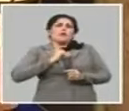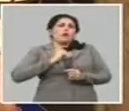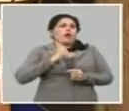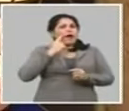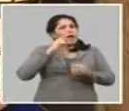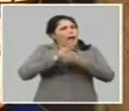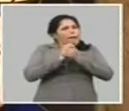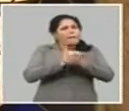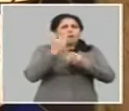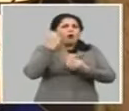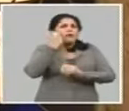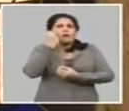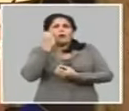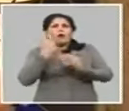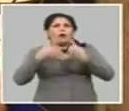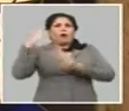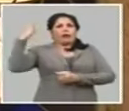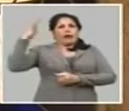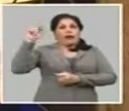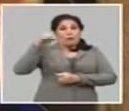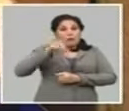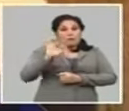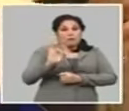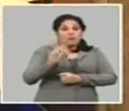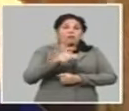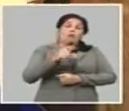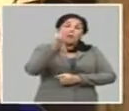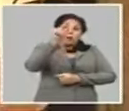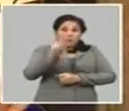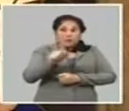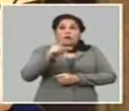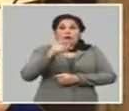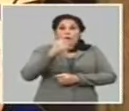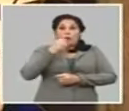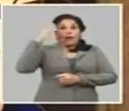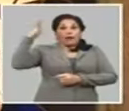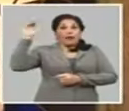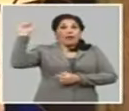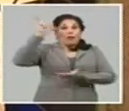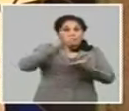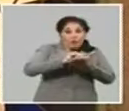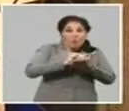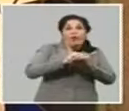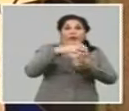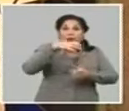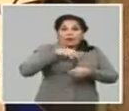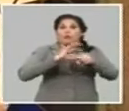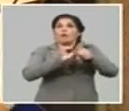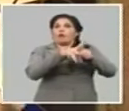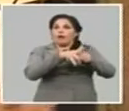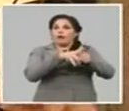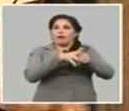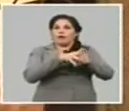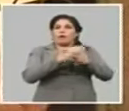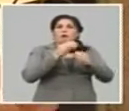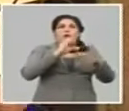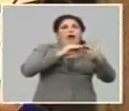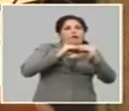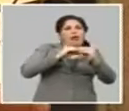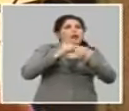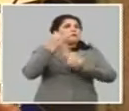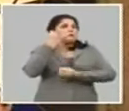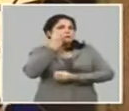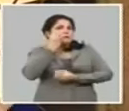conocer haber estado en algún lugar donde haya estado una persona que haya sido positiva a la enfermedad sin embargo haber tocado una